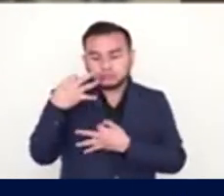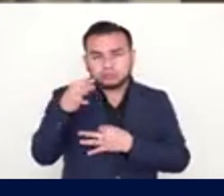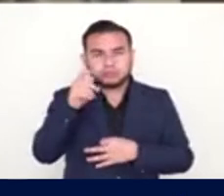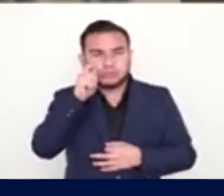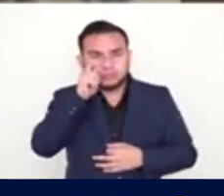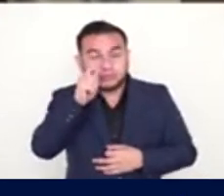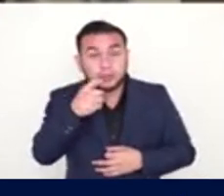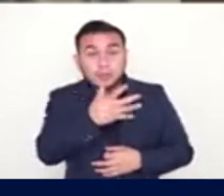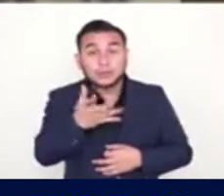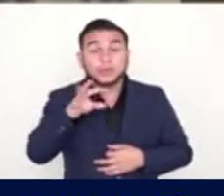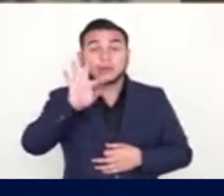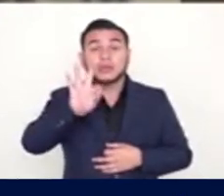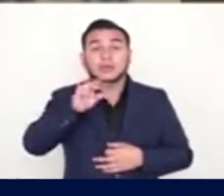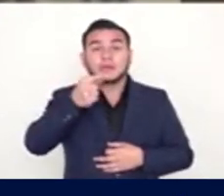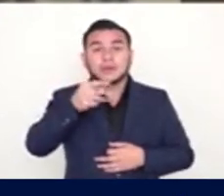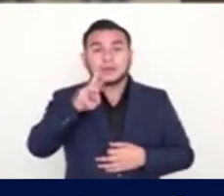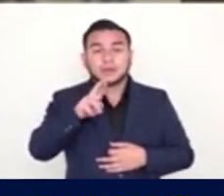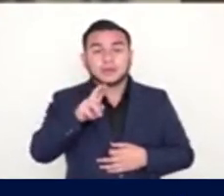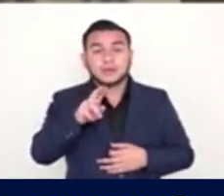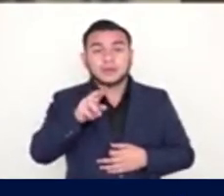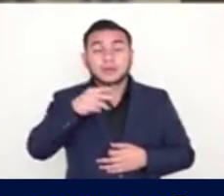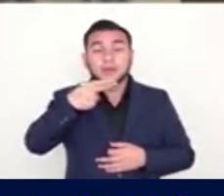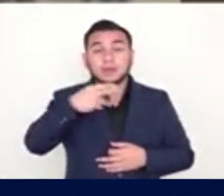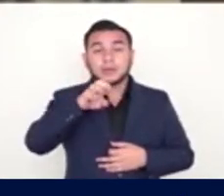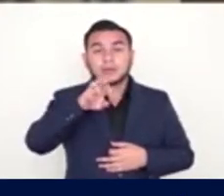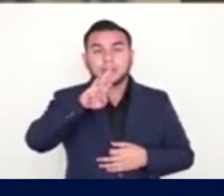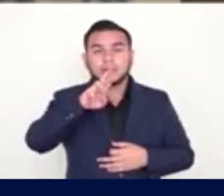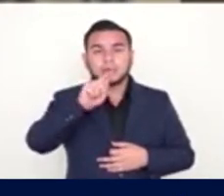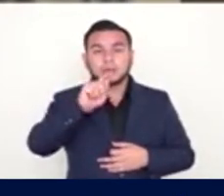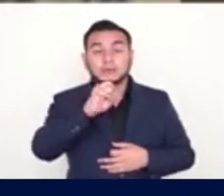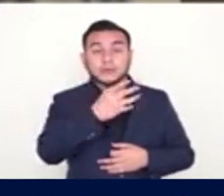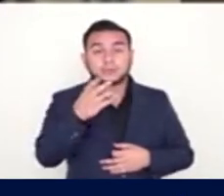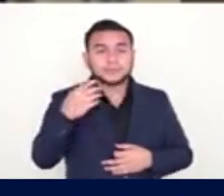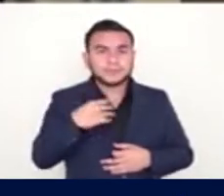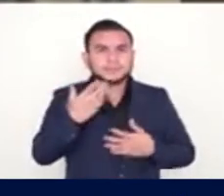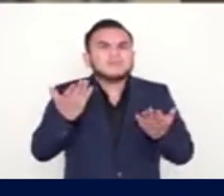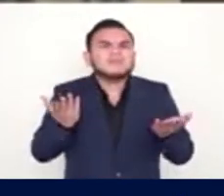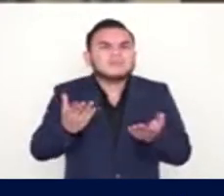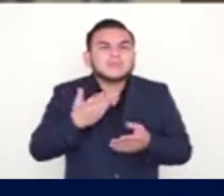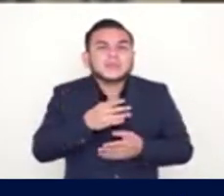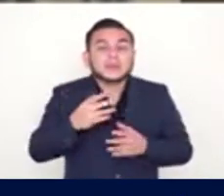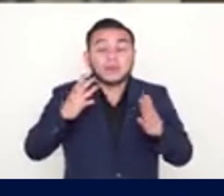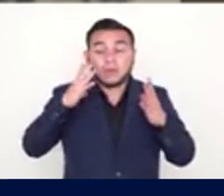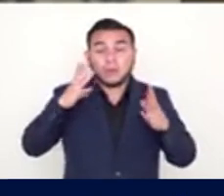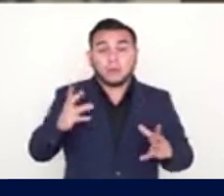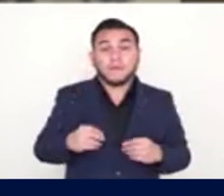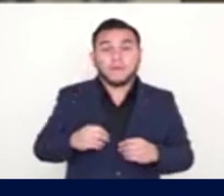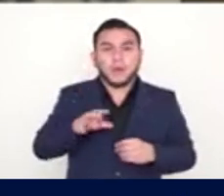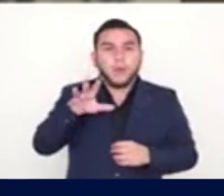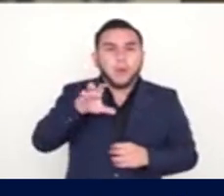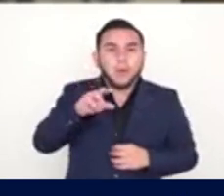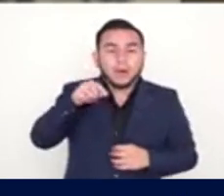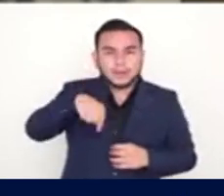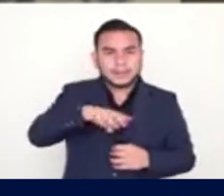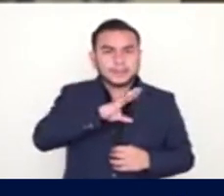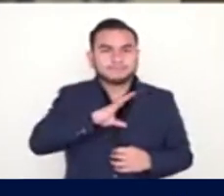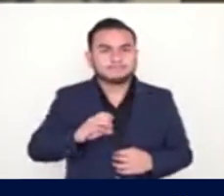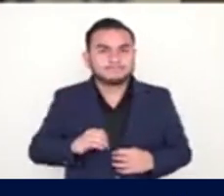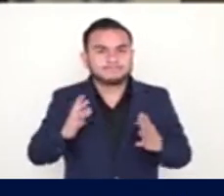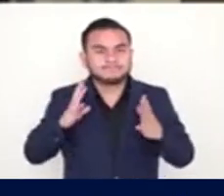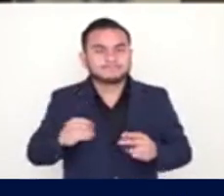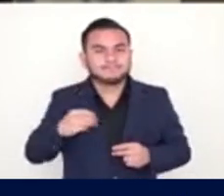y en poder de la Fiscalía que afirma que Héctor Silva Ábalos quería y fue impulsado para ser director de la OIE, uno de los gobiernos más corruptos que ha tenido este país.